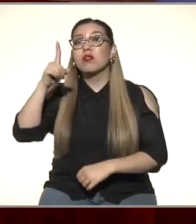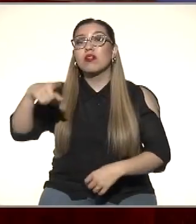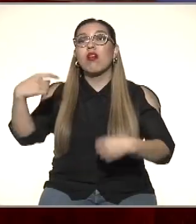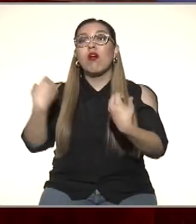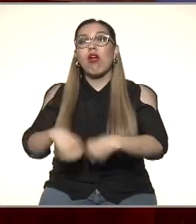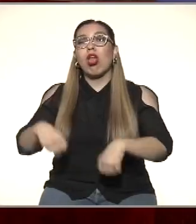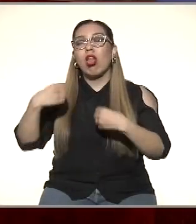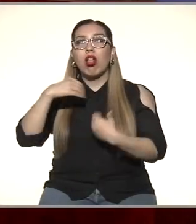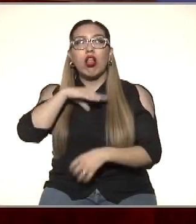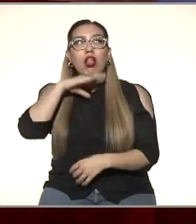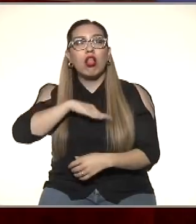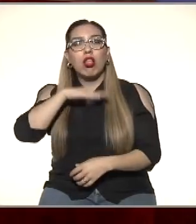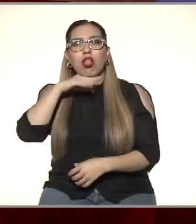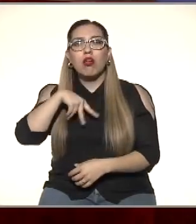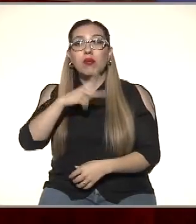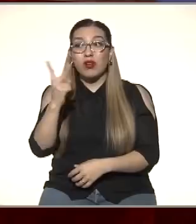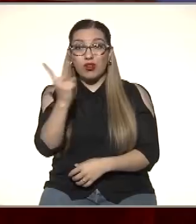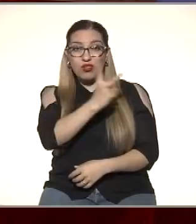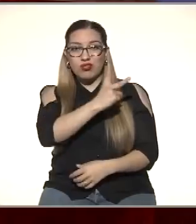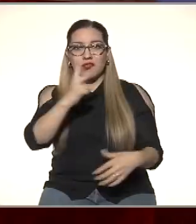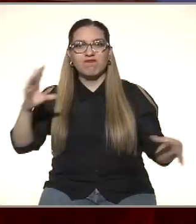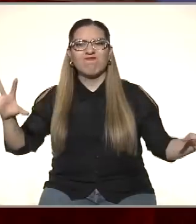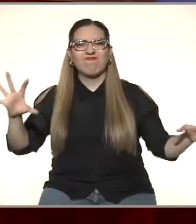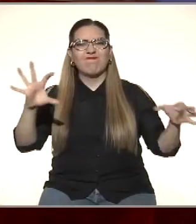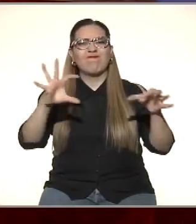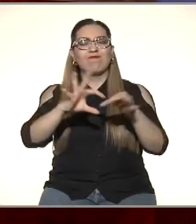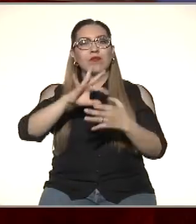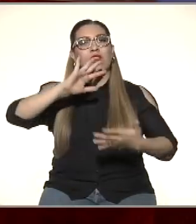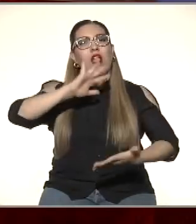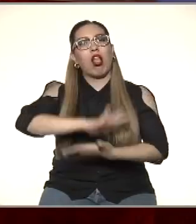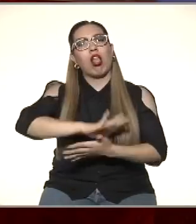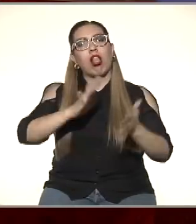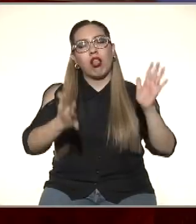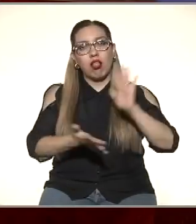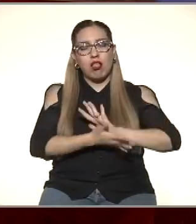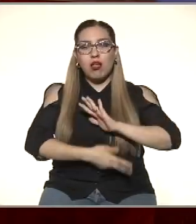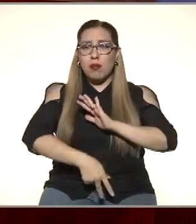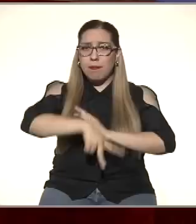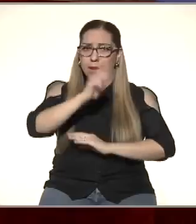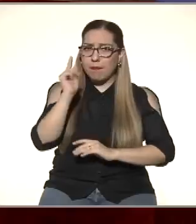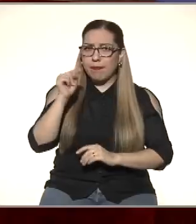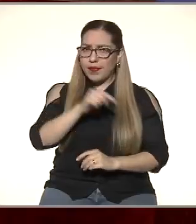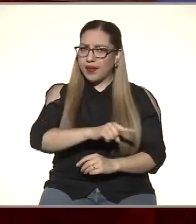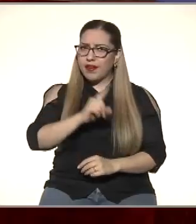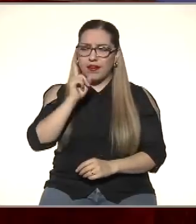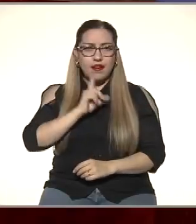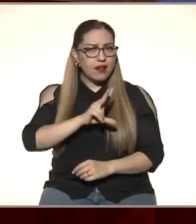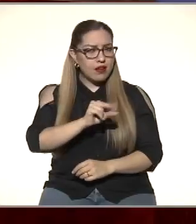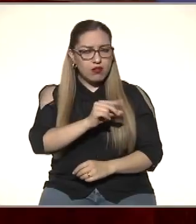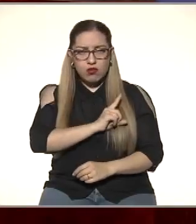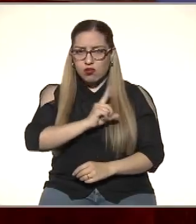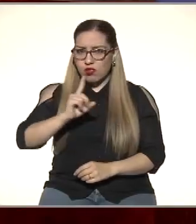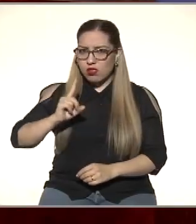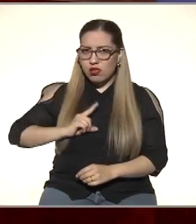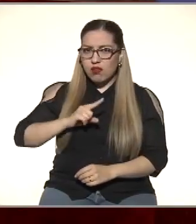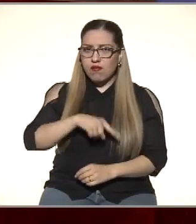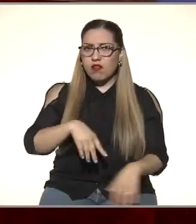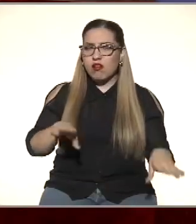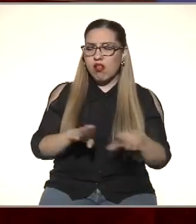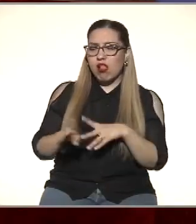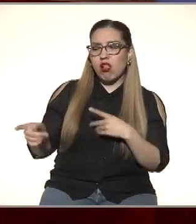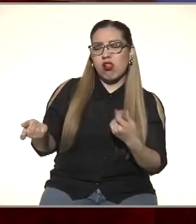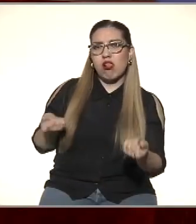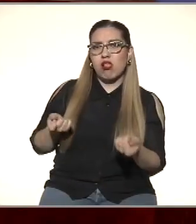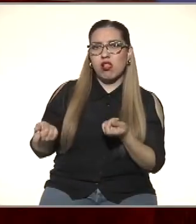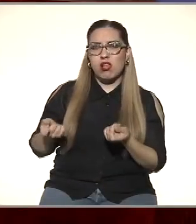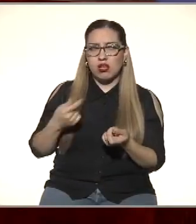trabajando. Se aliaron los dos, tanto mi esposo como mi hija. Pero ella no tenía por qué tomar partido. A mí me dio pena con mi hija por los mensajes